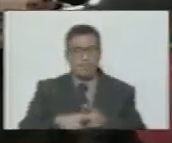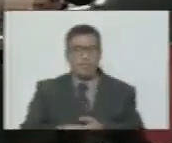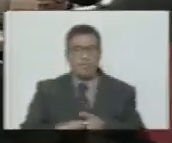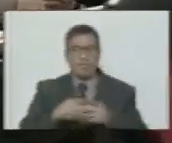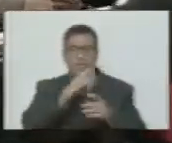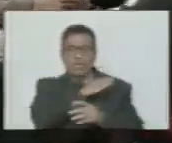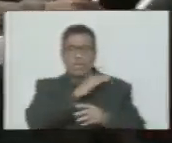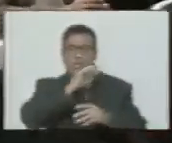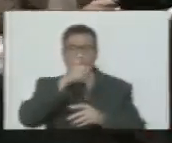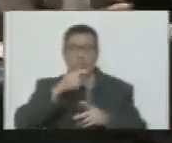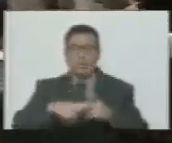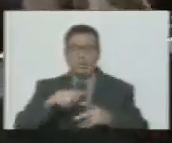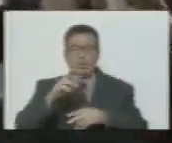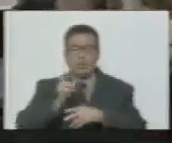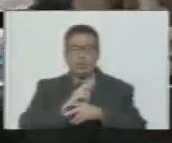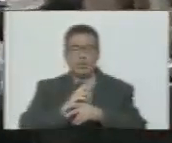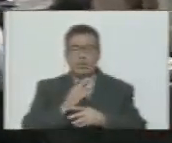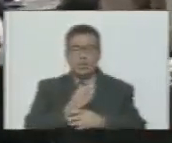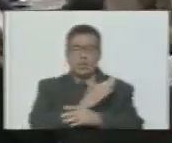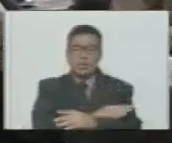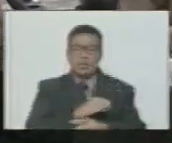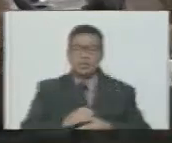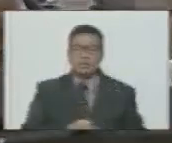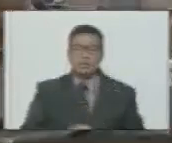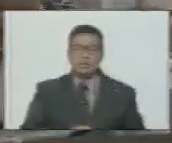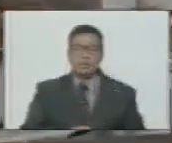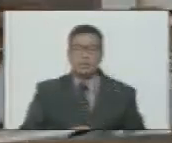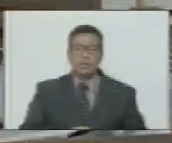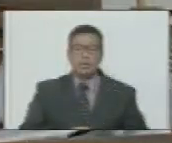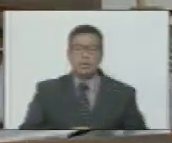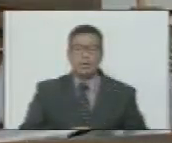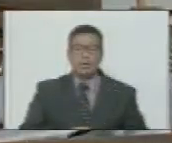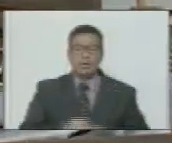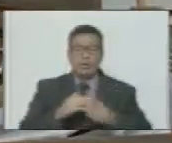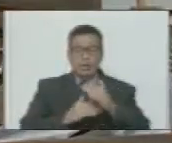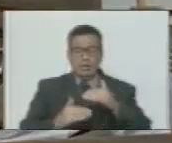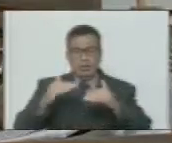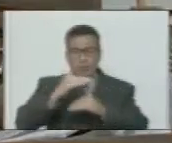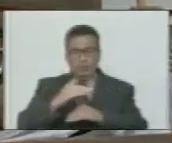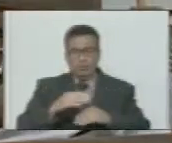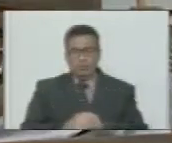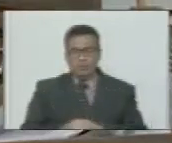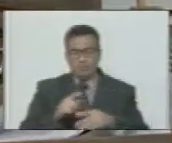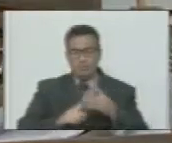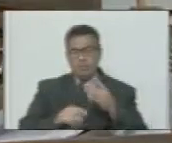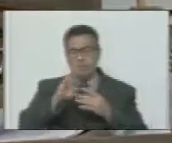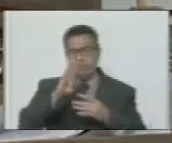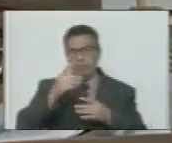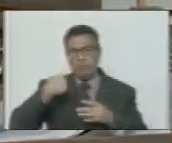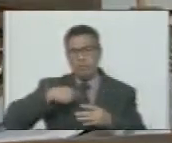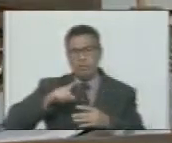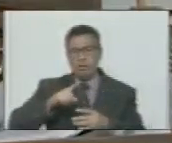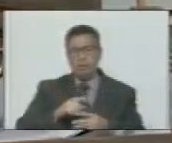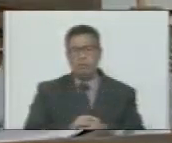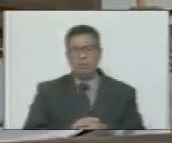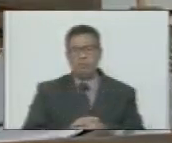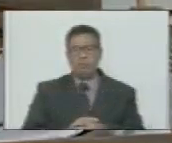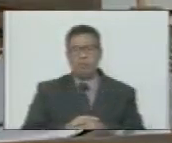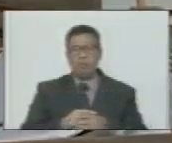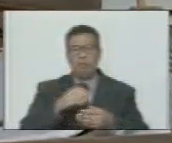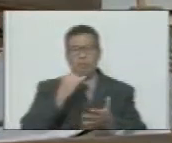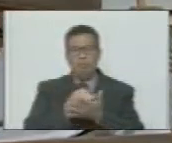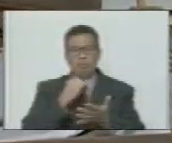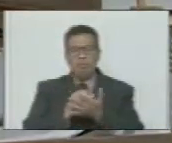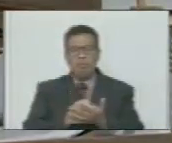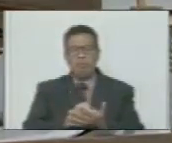asesoramiento, en cargos de jerarquía inmediatamente anterior a los de alto nivel. B. Poseer destacada